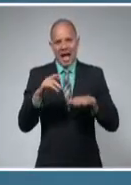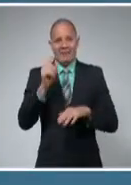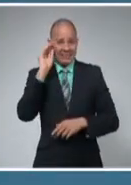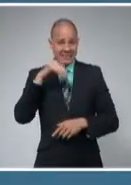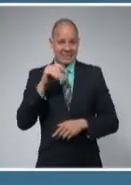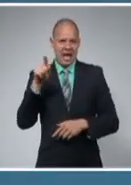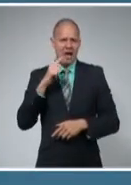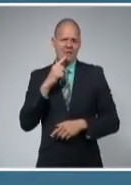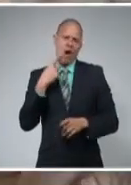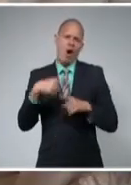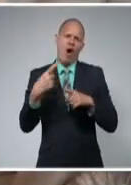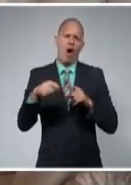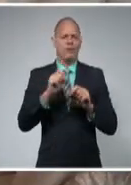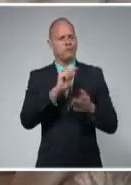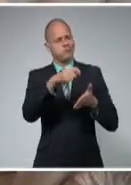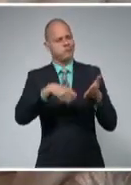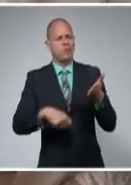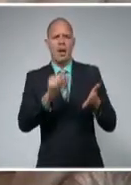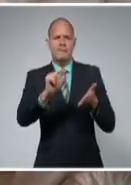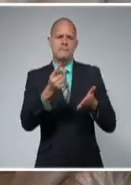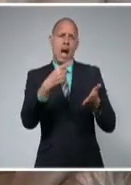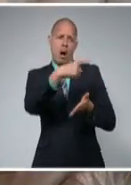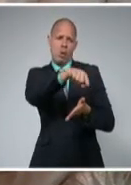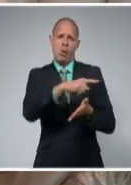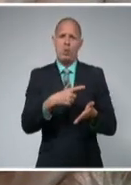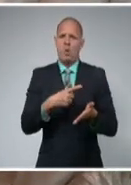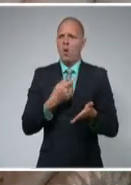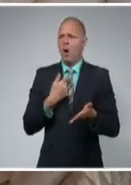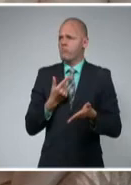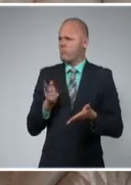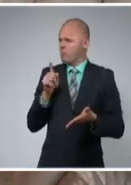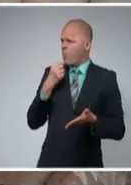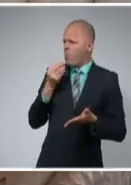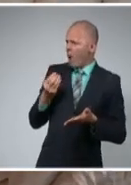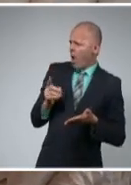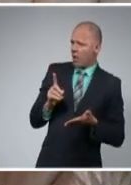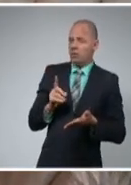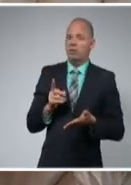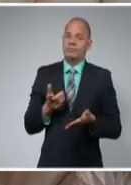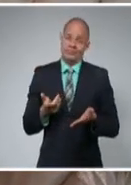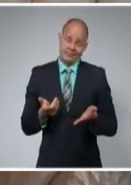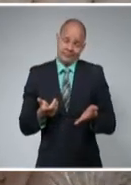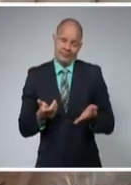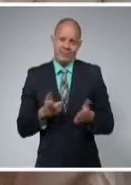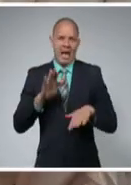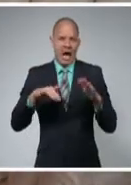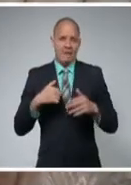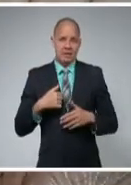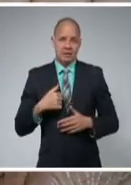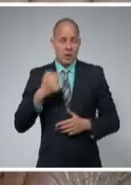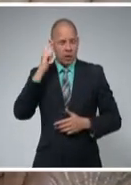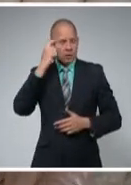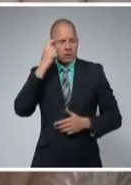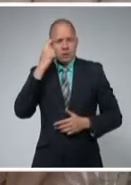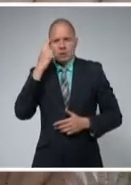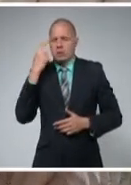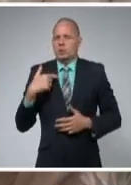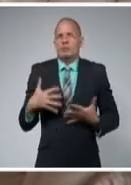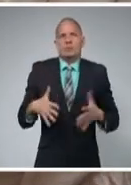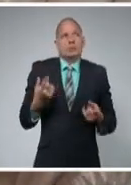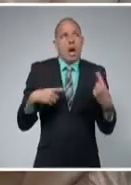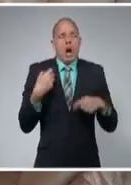crítica. No te niego que me ha traído problemas míos de salud, por las tensiones que eso provoca, por el